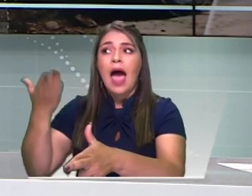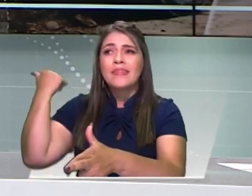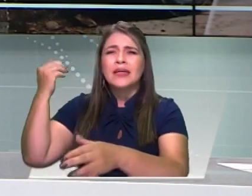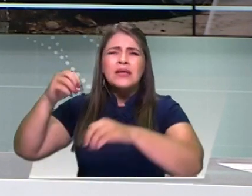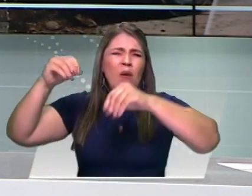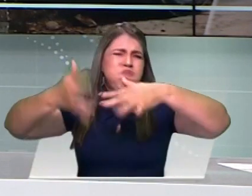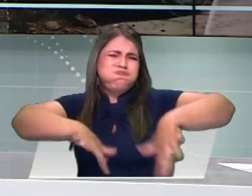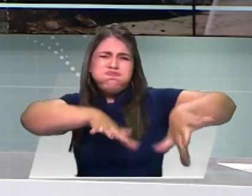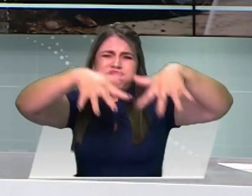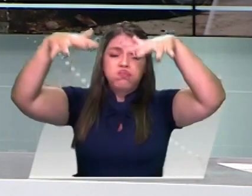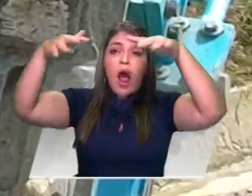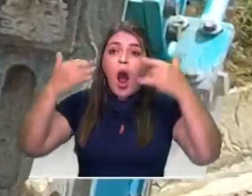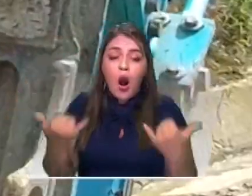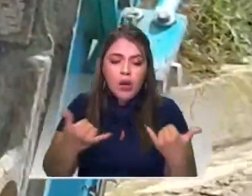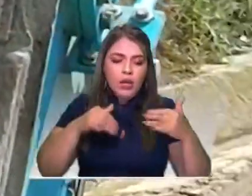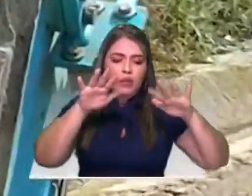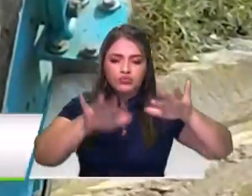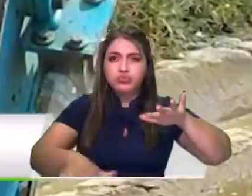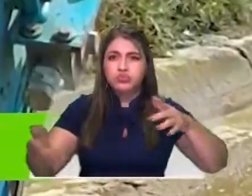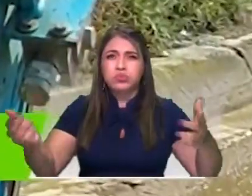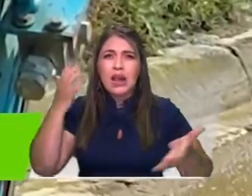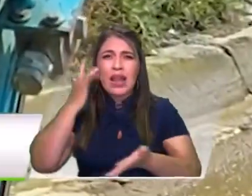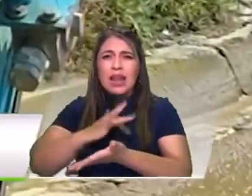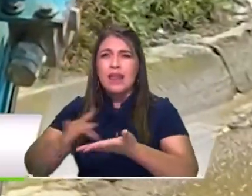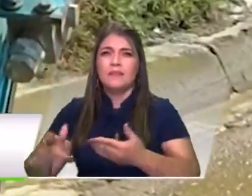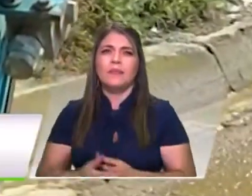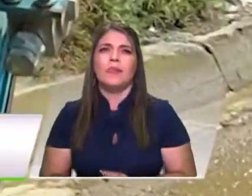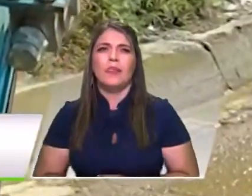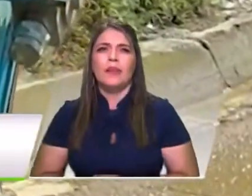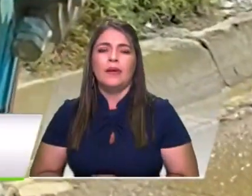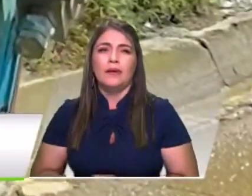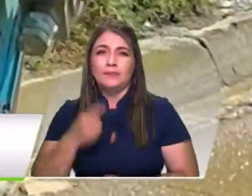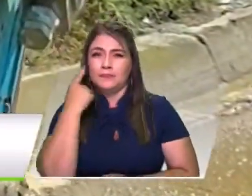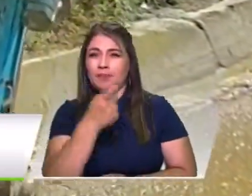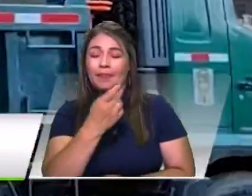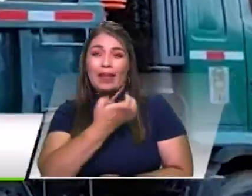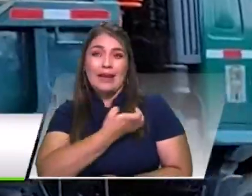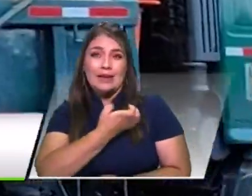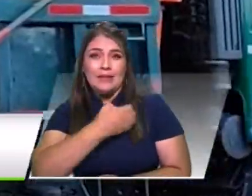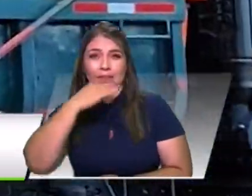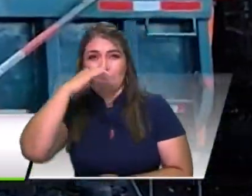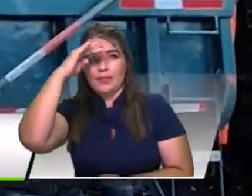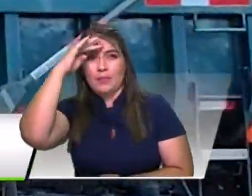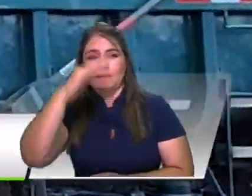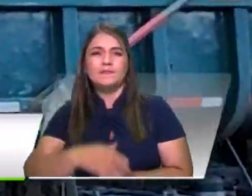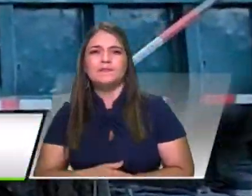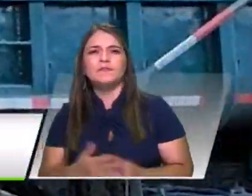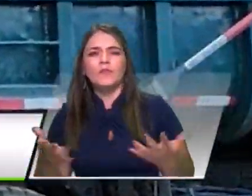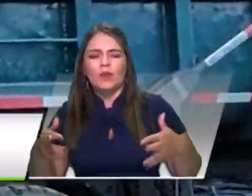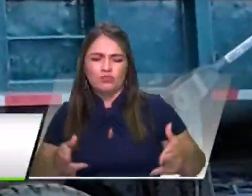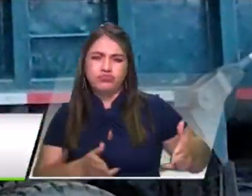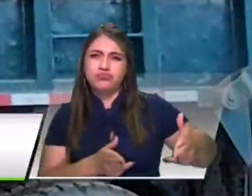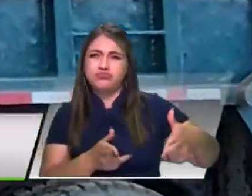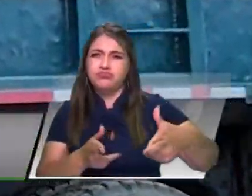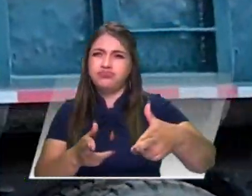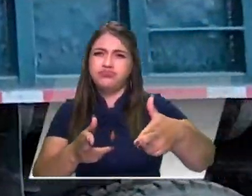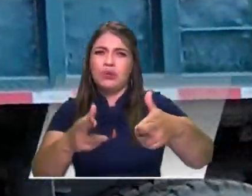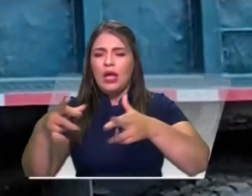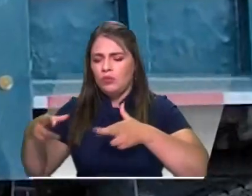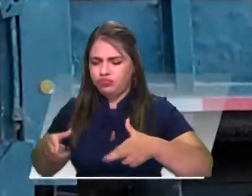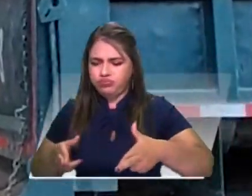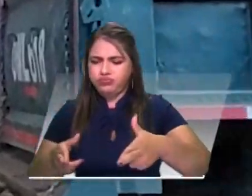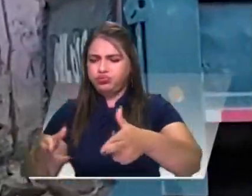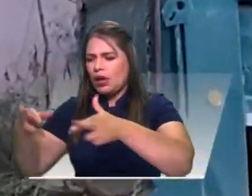pasada una cuadrilla de obreros de cobertura de la alcaldía de medellín intervino las quebradas la seca la rosa y